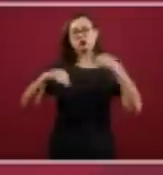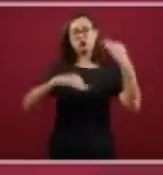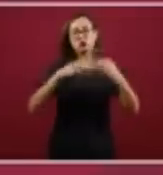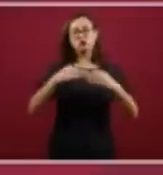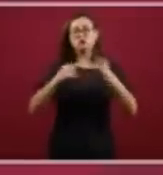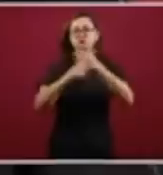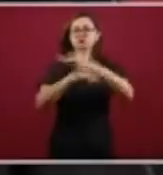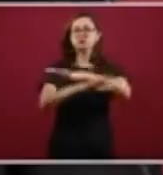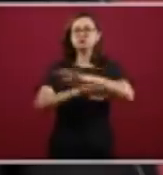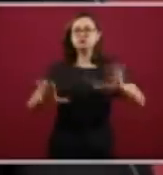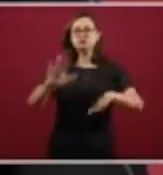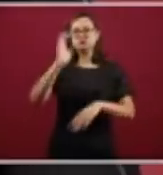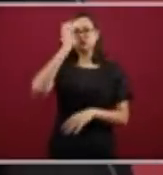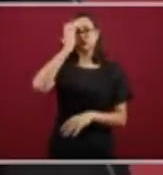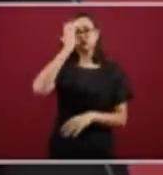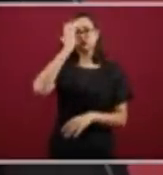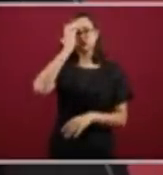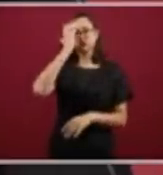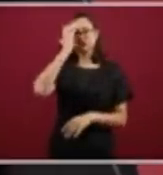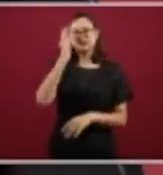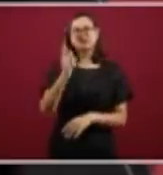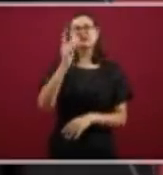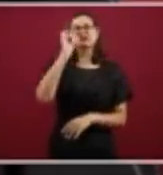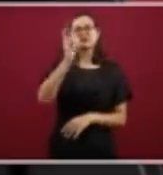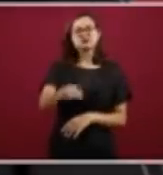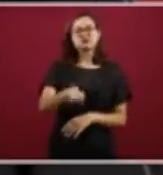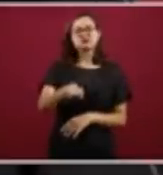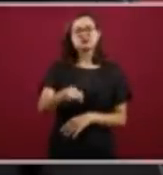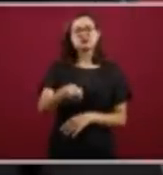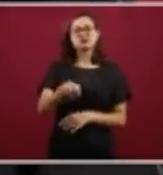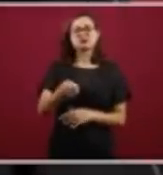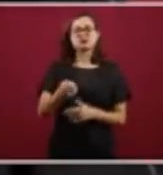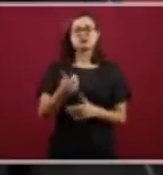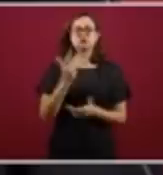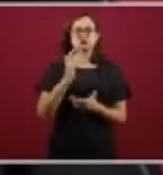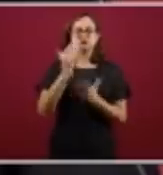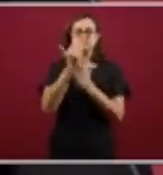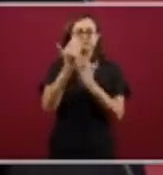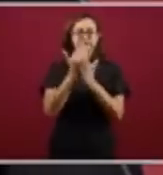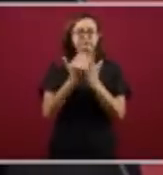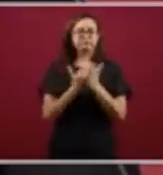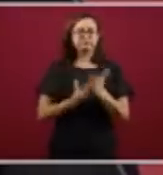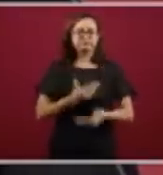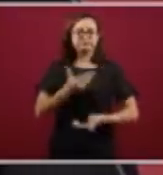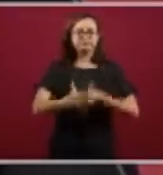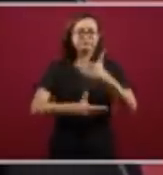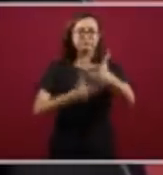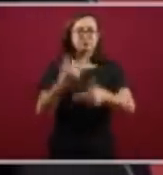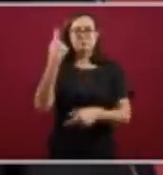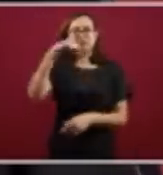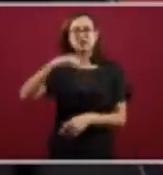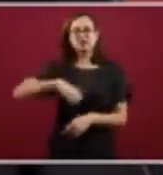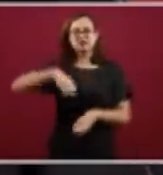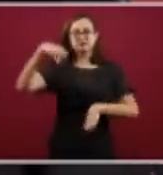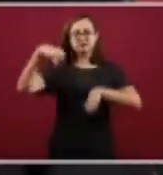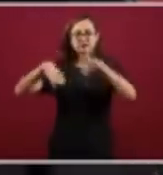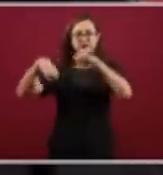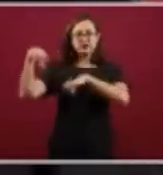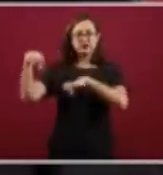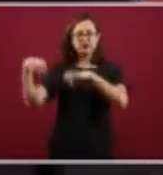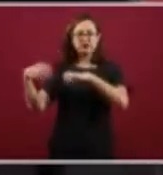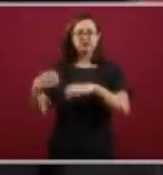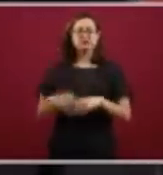conozca cómo se está aplicando el programa de adultos mayores